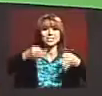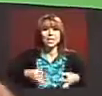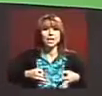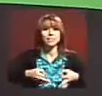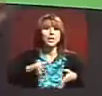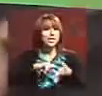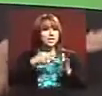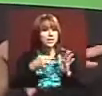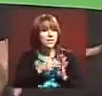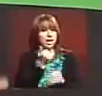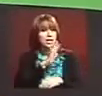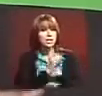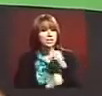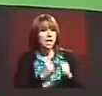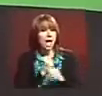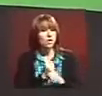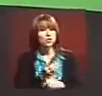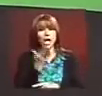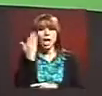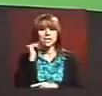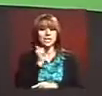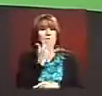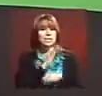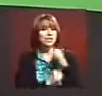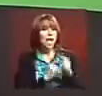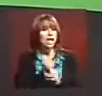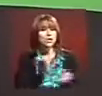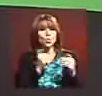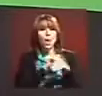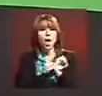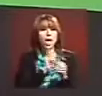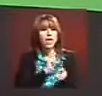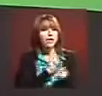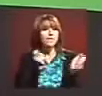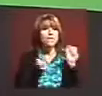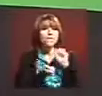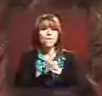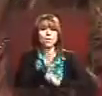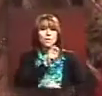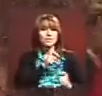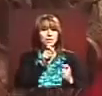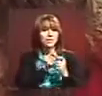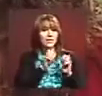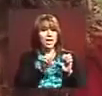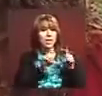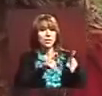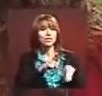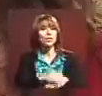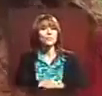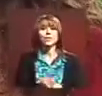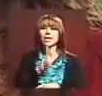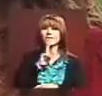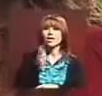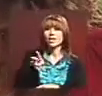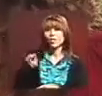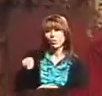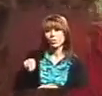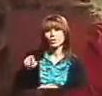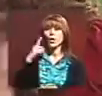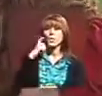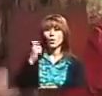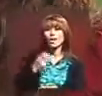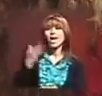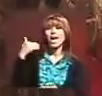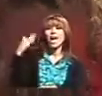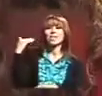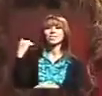años, o sea, hace 15 años no existía como una reforma específica de educación entonces. En realidad no, porque lo que habían